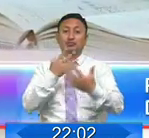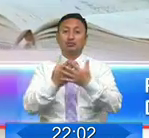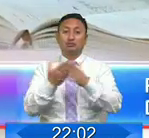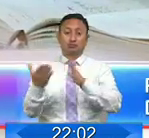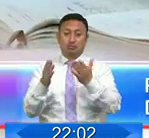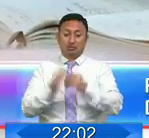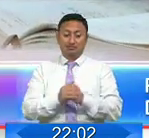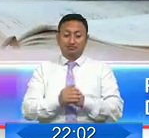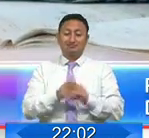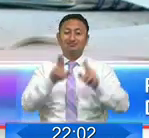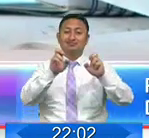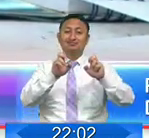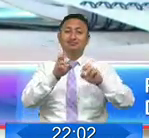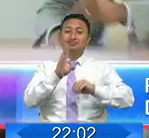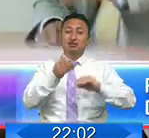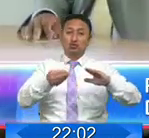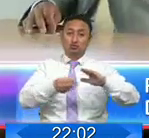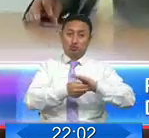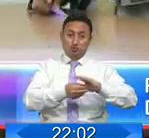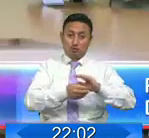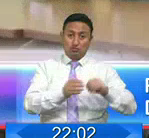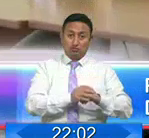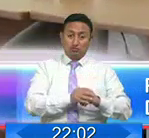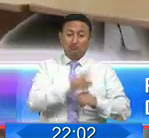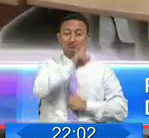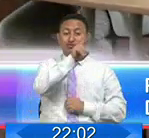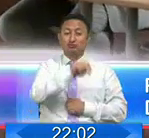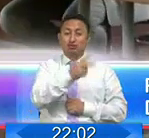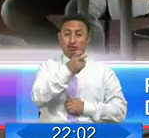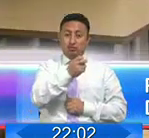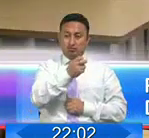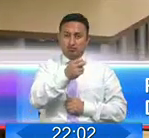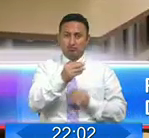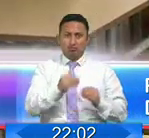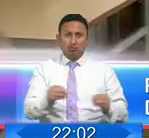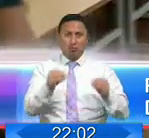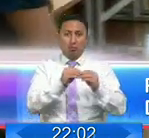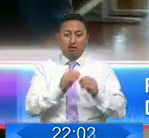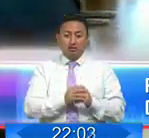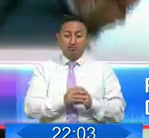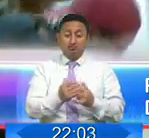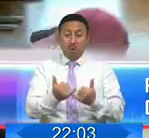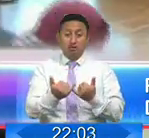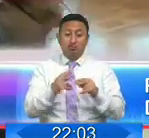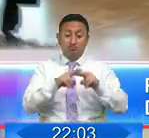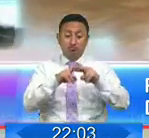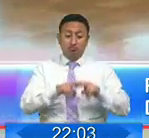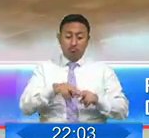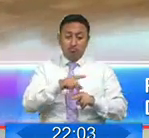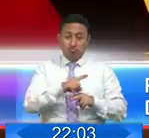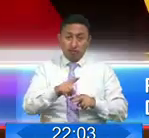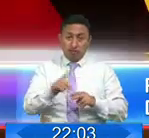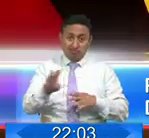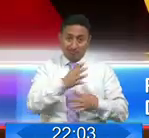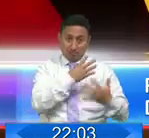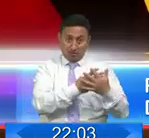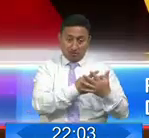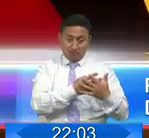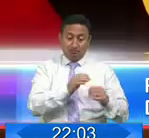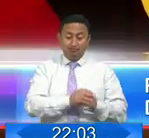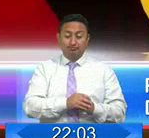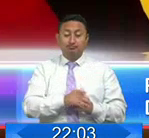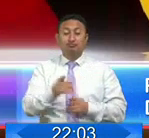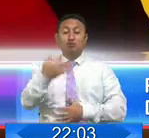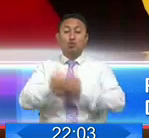denominado caso sobornos también conocido como arroz verde siguen sumando en la audiencia de revisión de medidas cautelares daniela